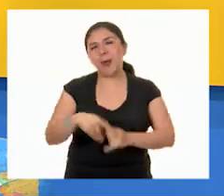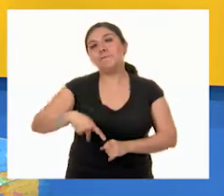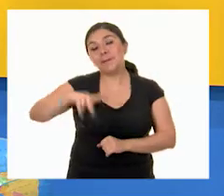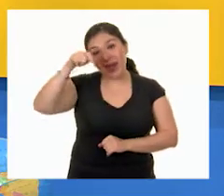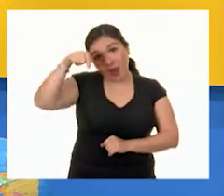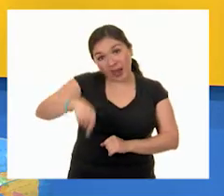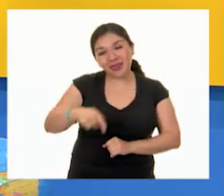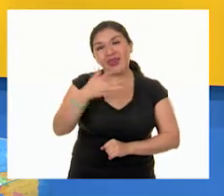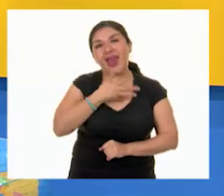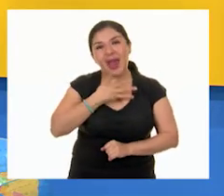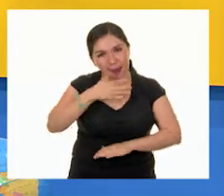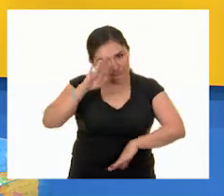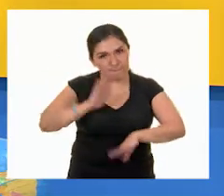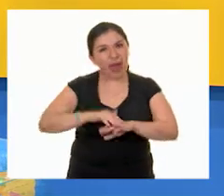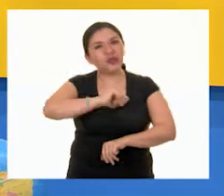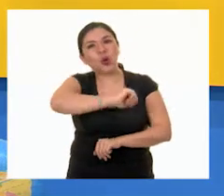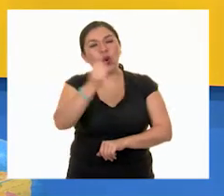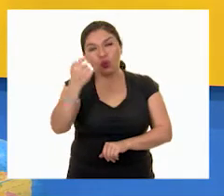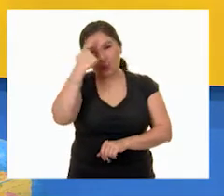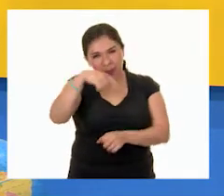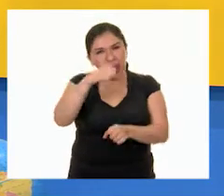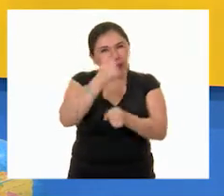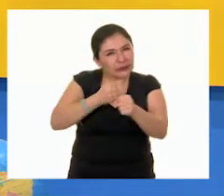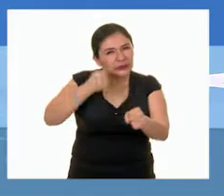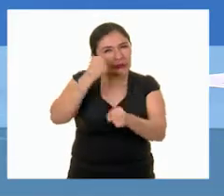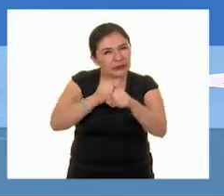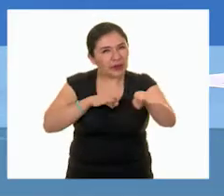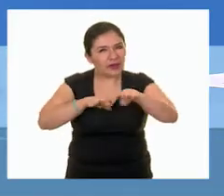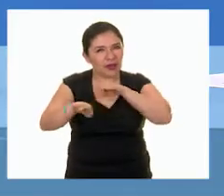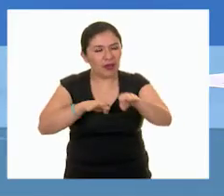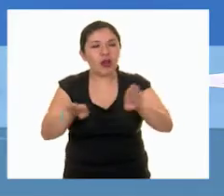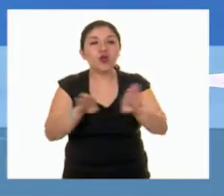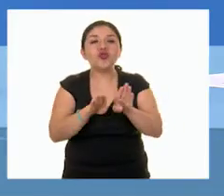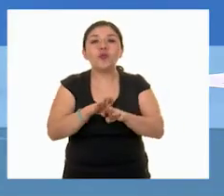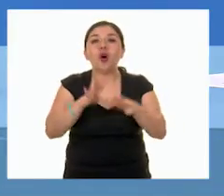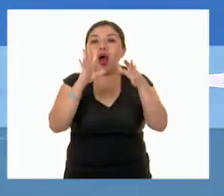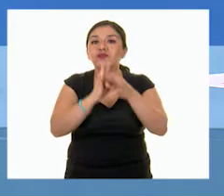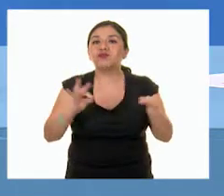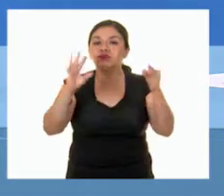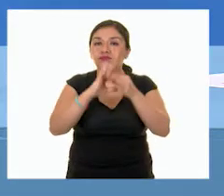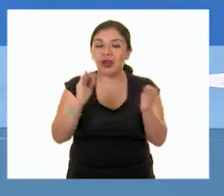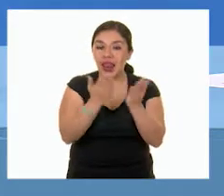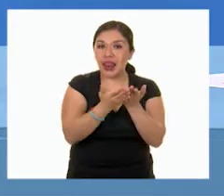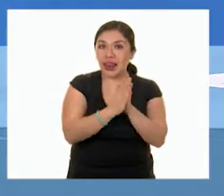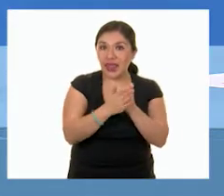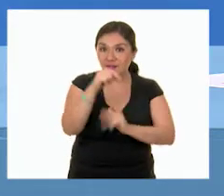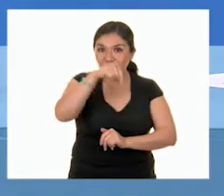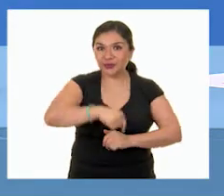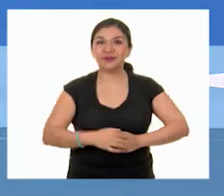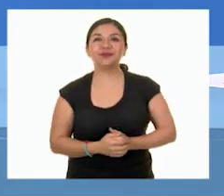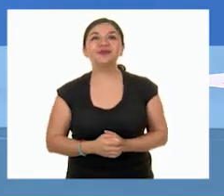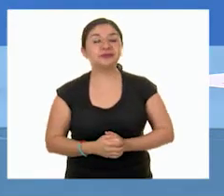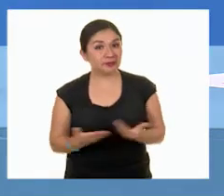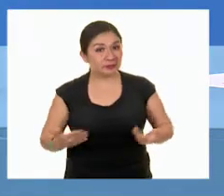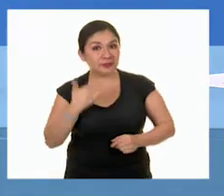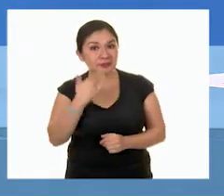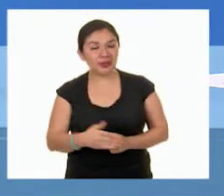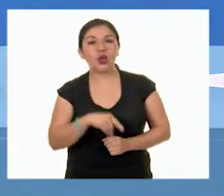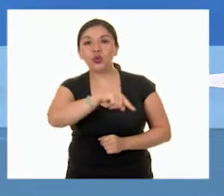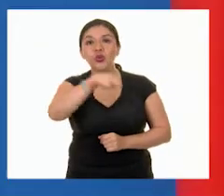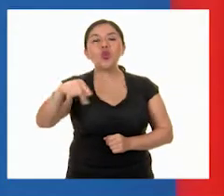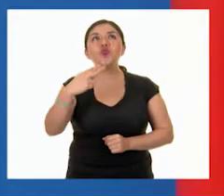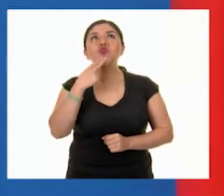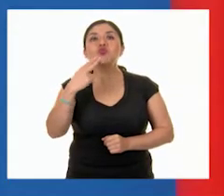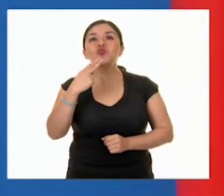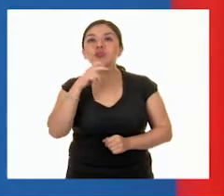a tener más cubos para trabajar todo lo que nos indica el libro. Muy bien, entonces